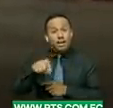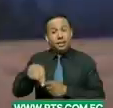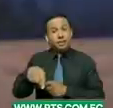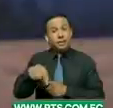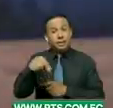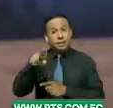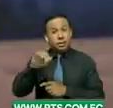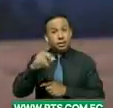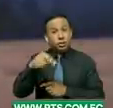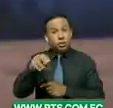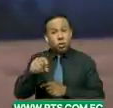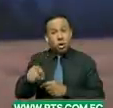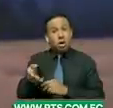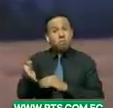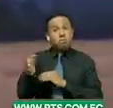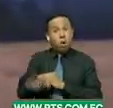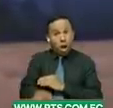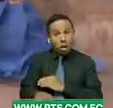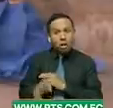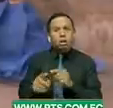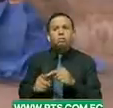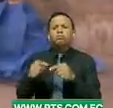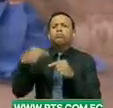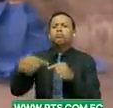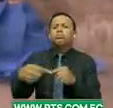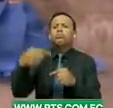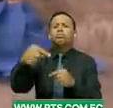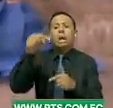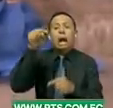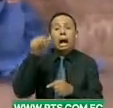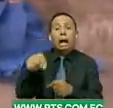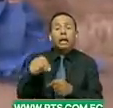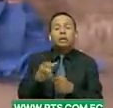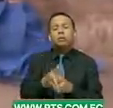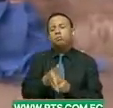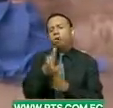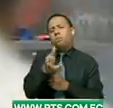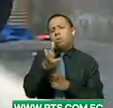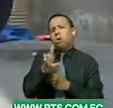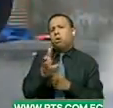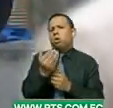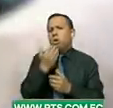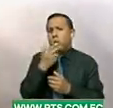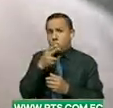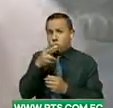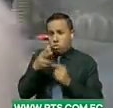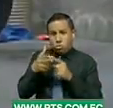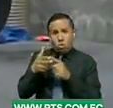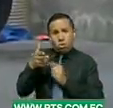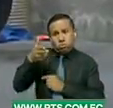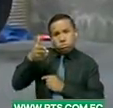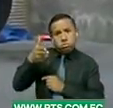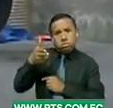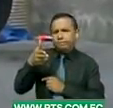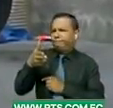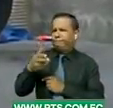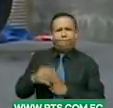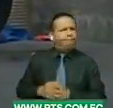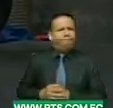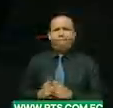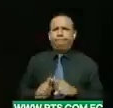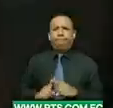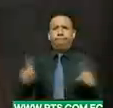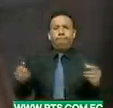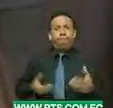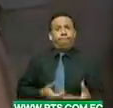urbana. En esa ocasión los criminales no usaron pistolas. Los casquillos encontrados en la calzada evidenciaban que aquí sacaron